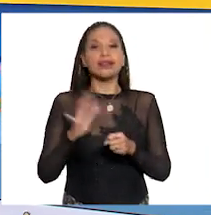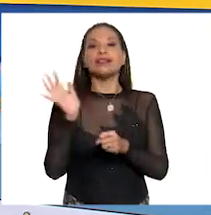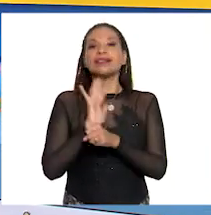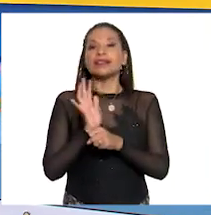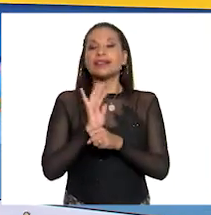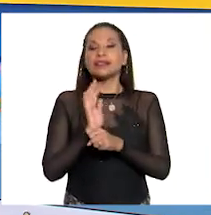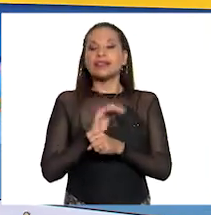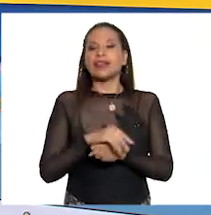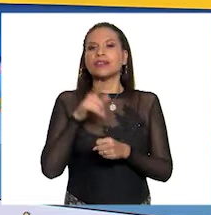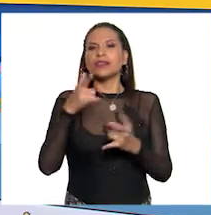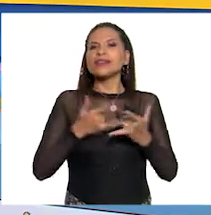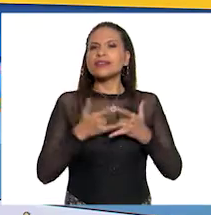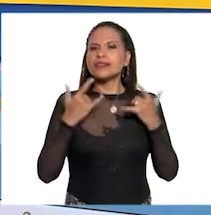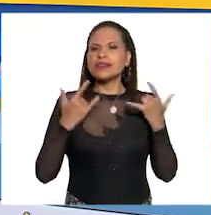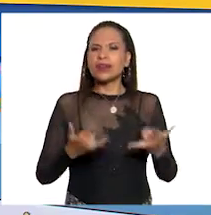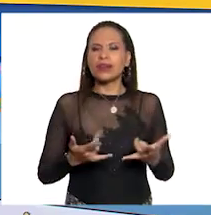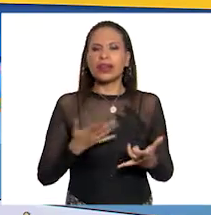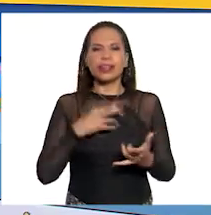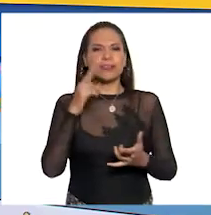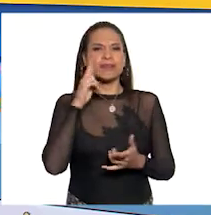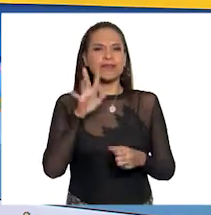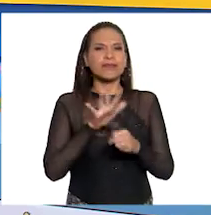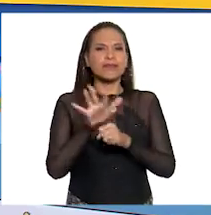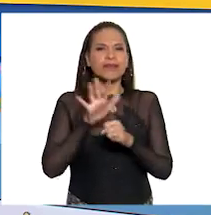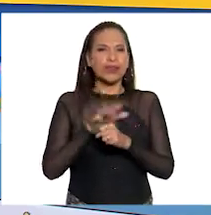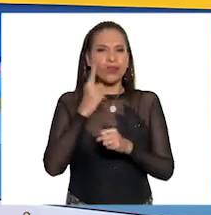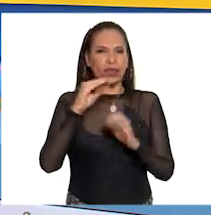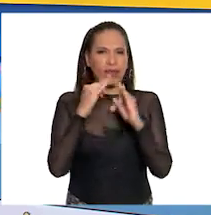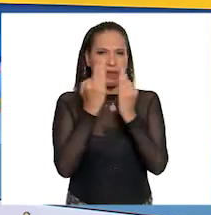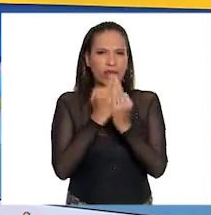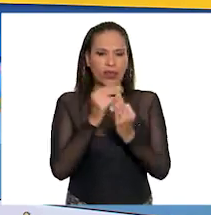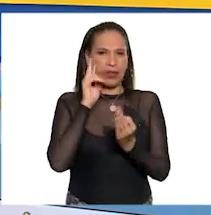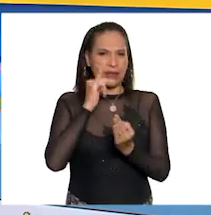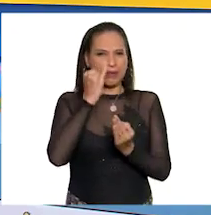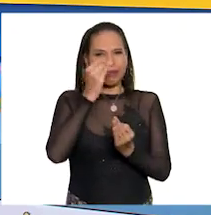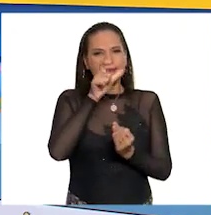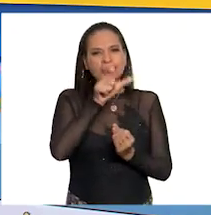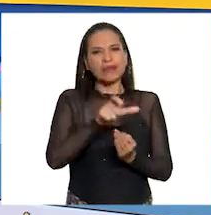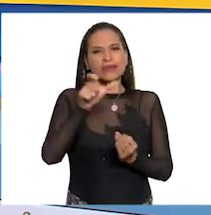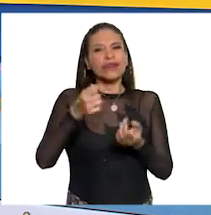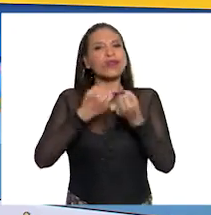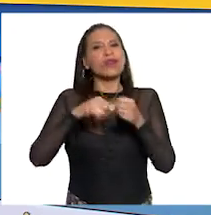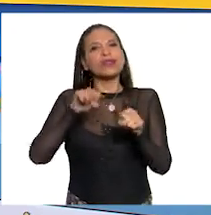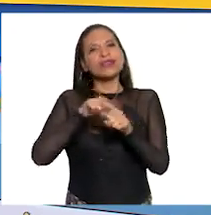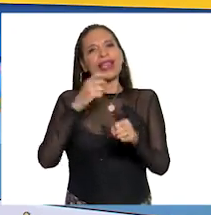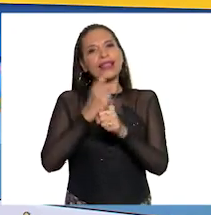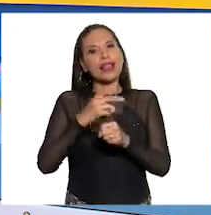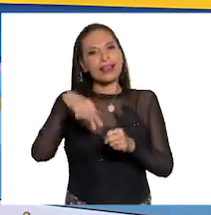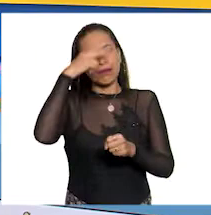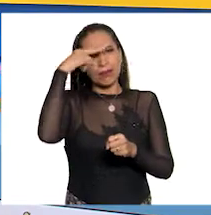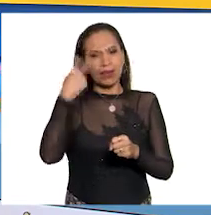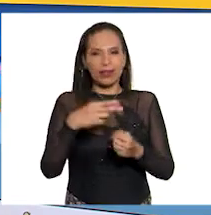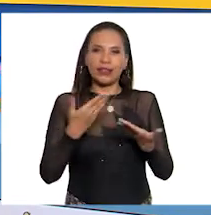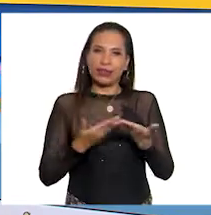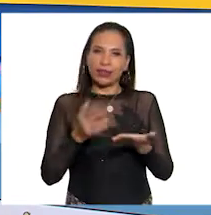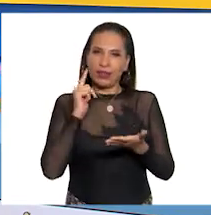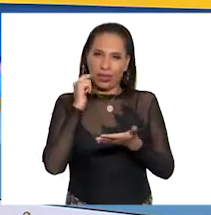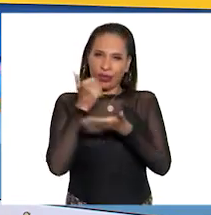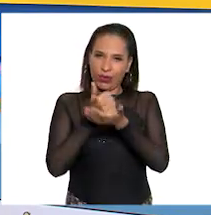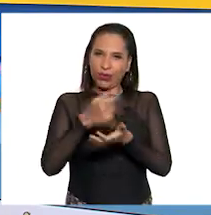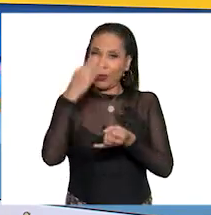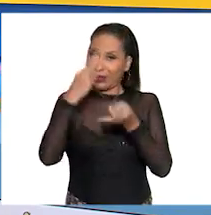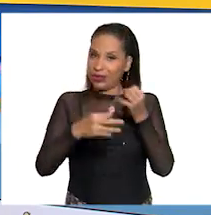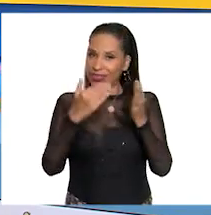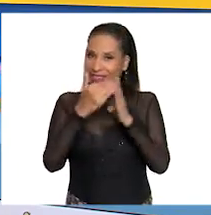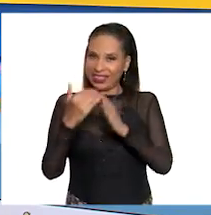cine y que sus historias retrataban de una manera idealizada a la sociedad mexicana. Jenny, ¿me ayudas a descubrir la